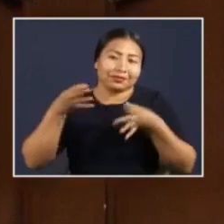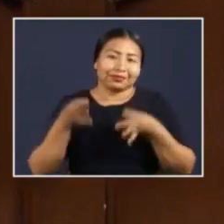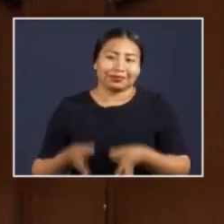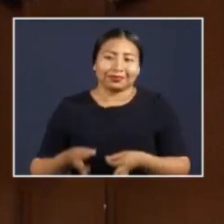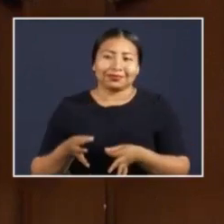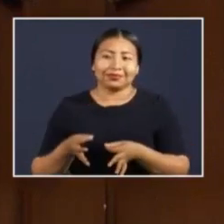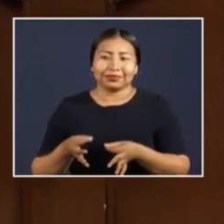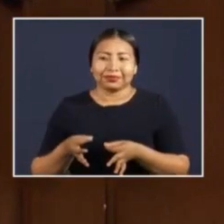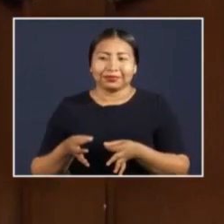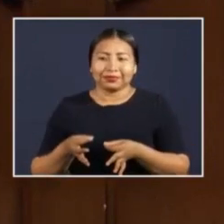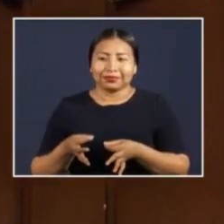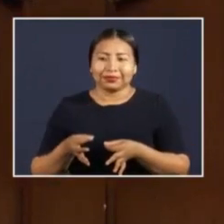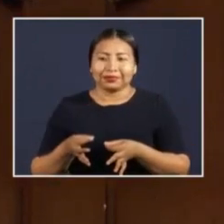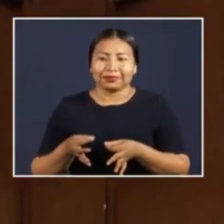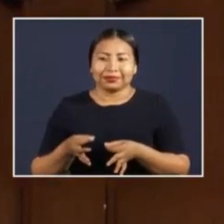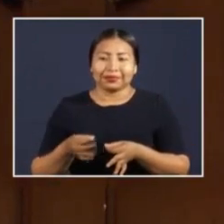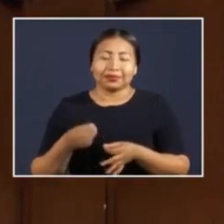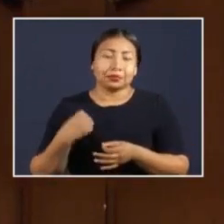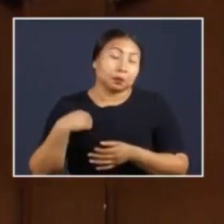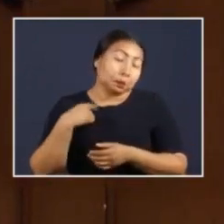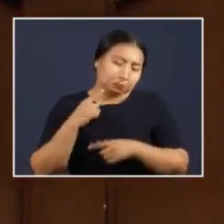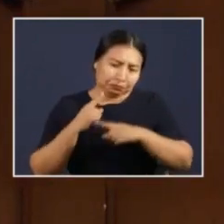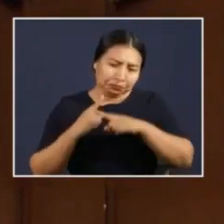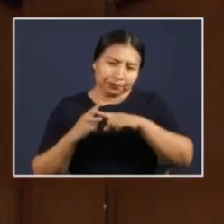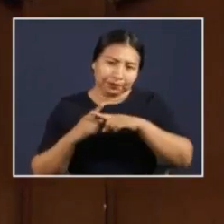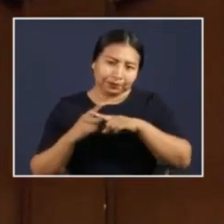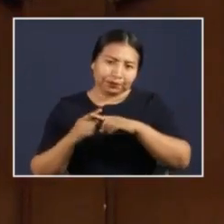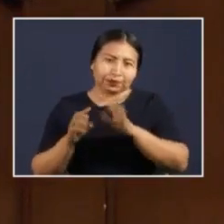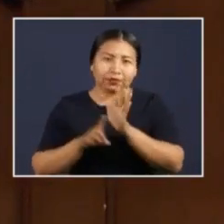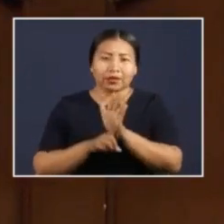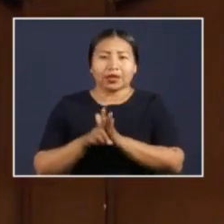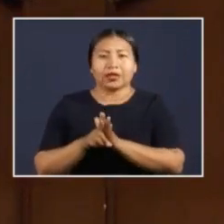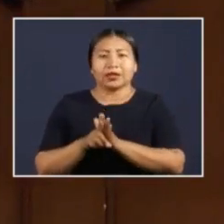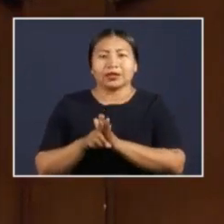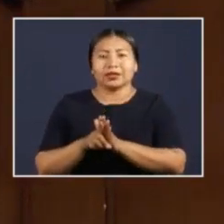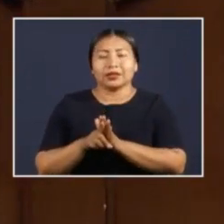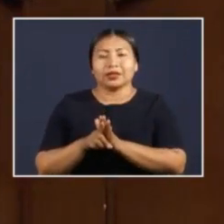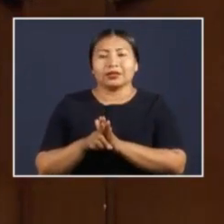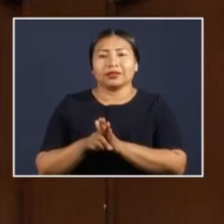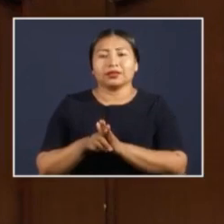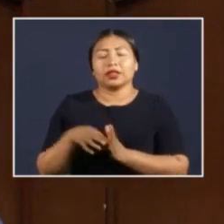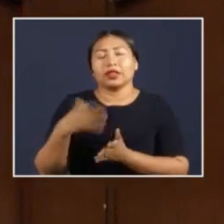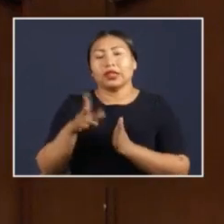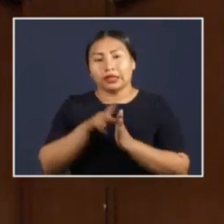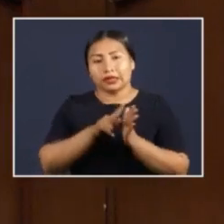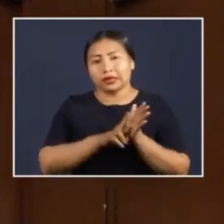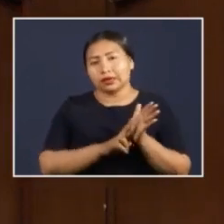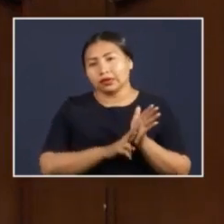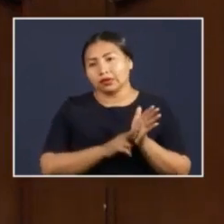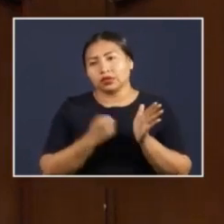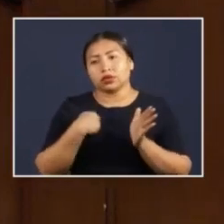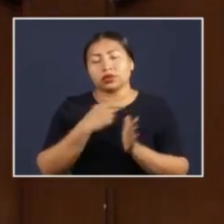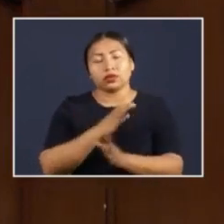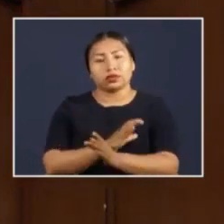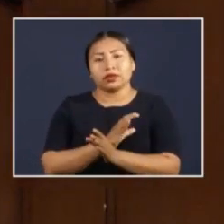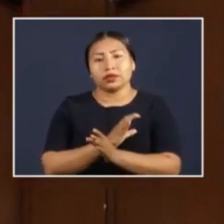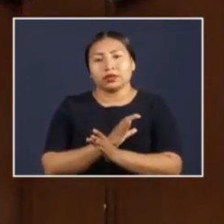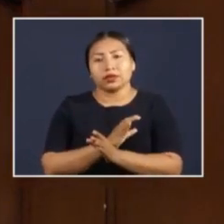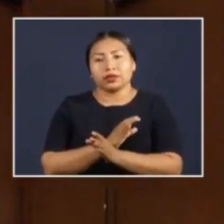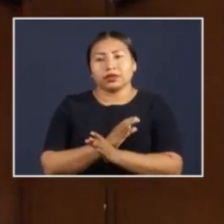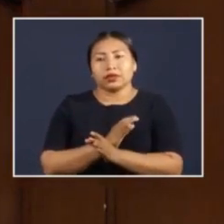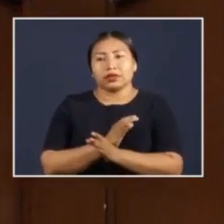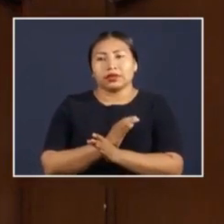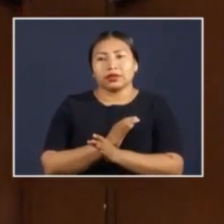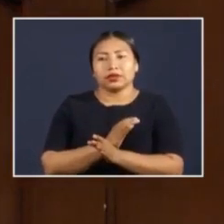tendrá un efecto positivo en el desarrollo de esta de este plan de seguridad que tiene como